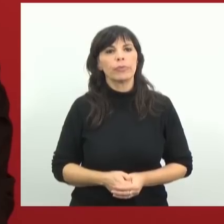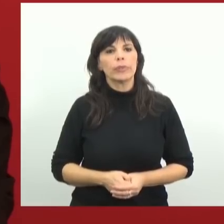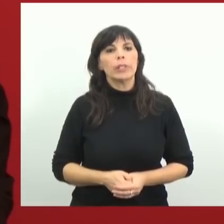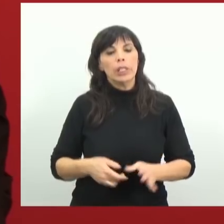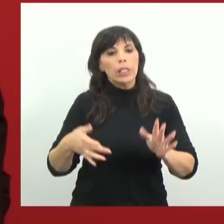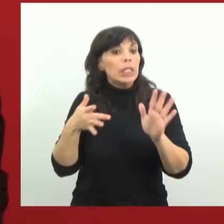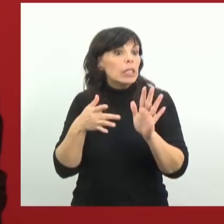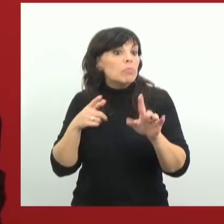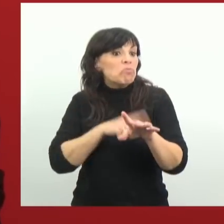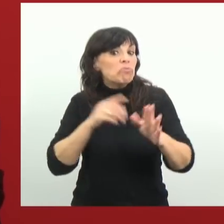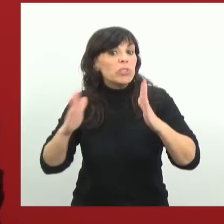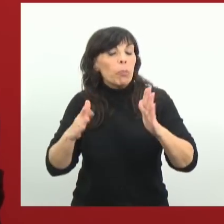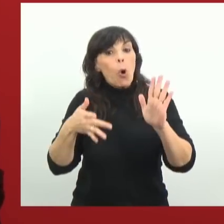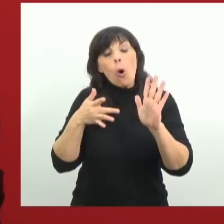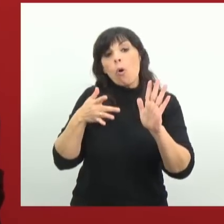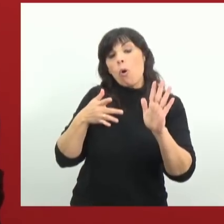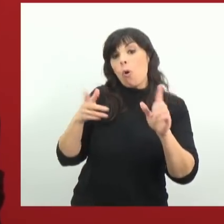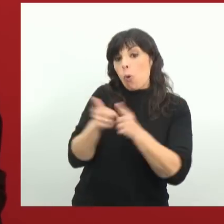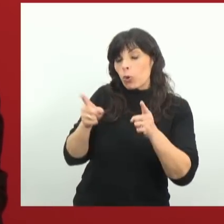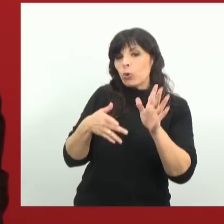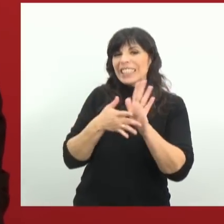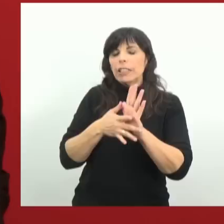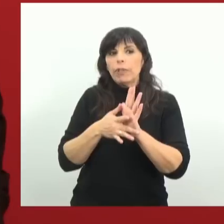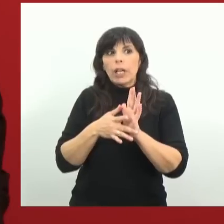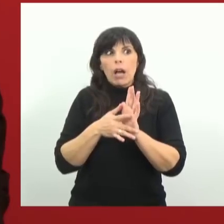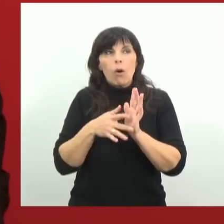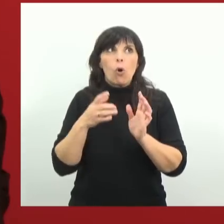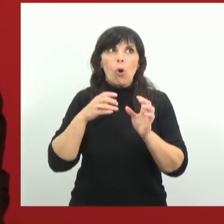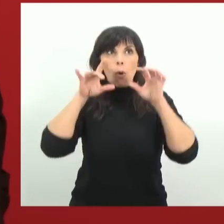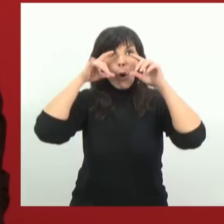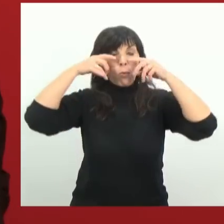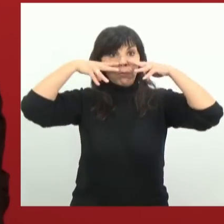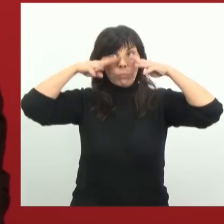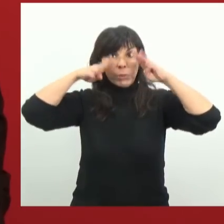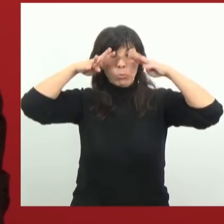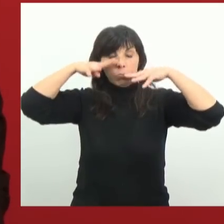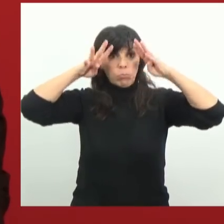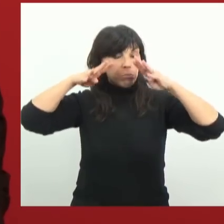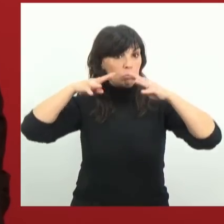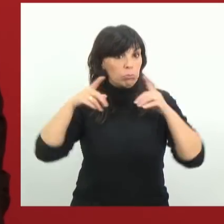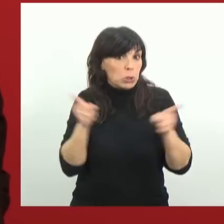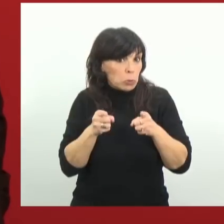palpadear con los ojos. La fe de algunos